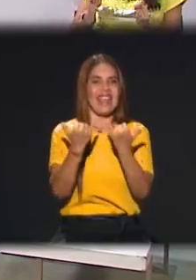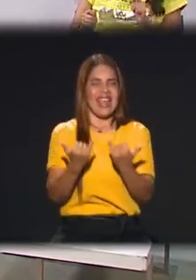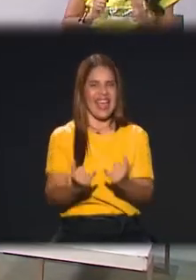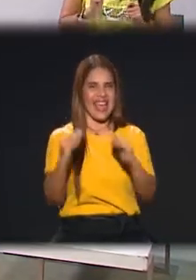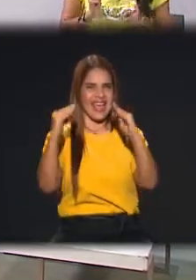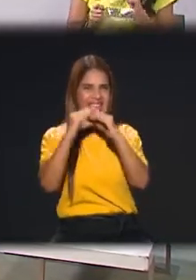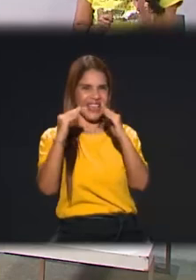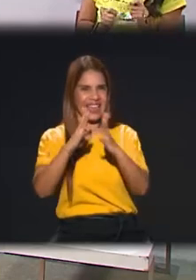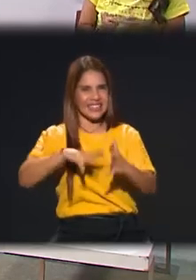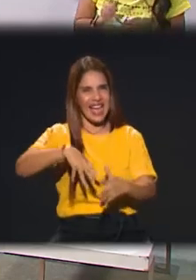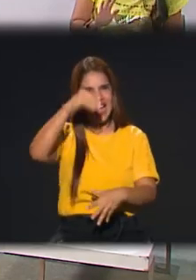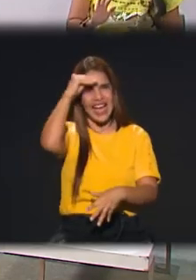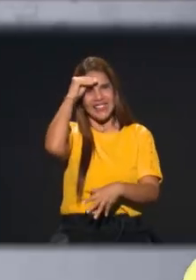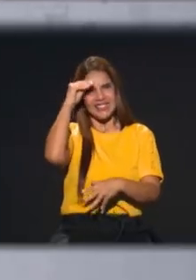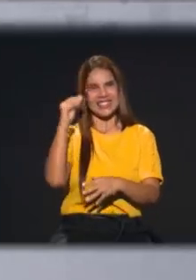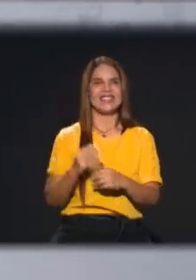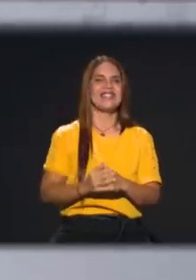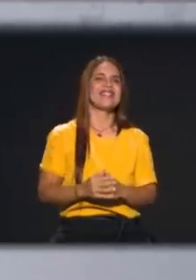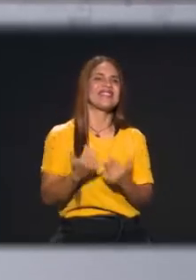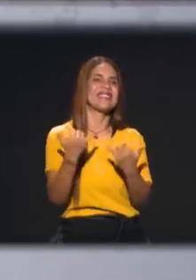en casa aprendemos, sí.